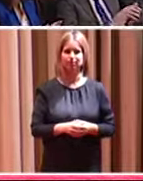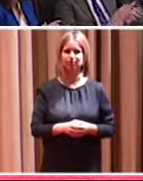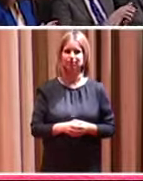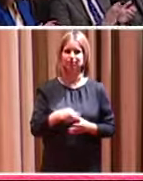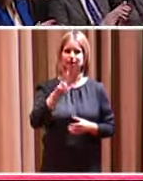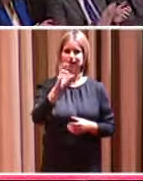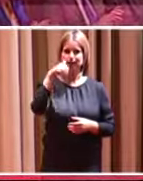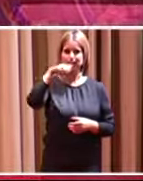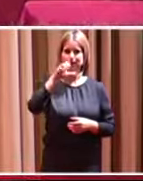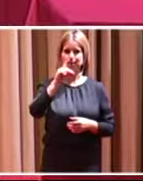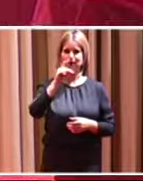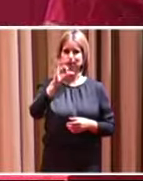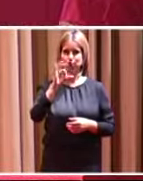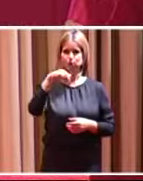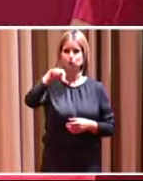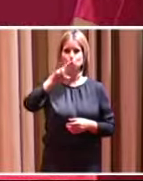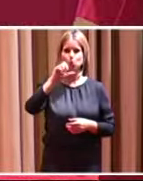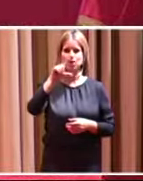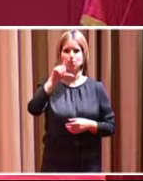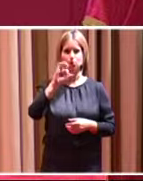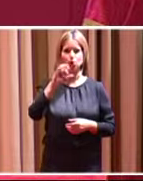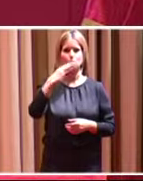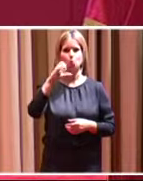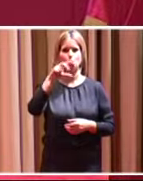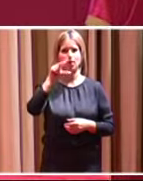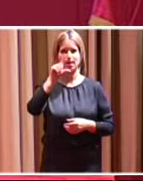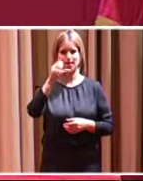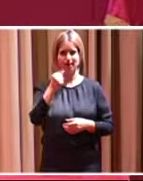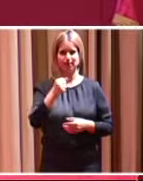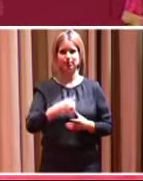Doña Remedios Murillo Cubillas.